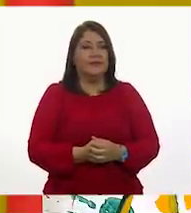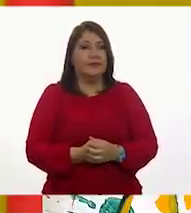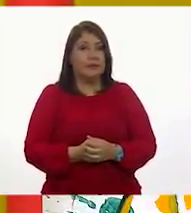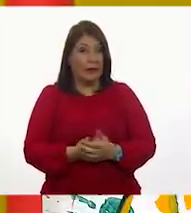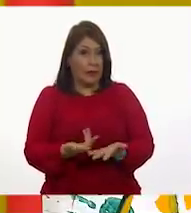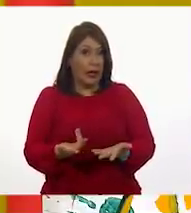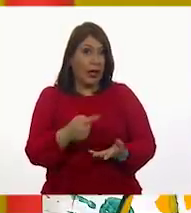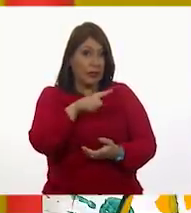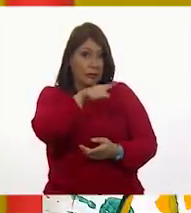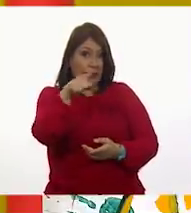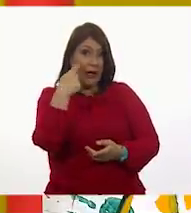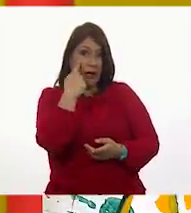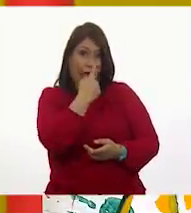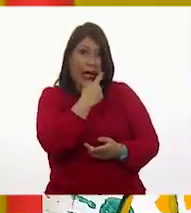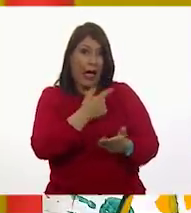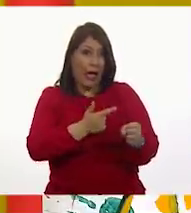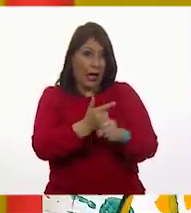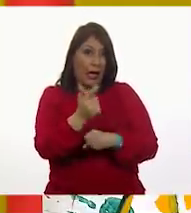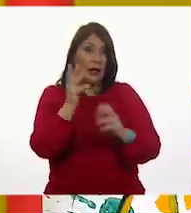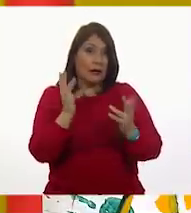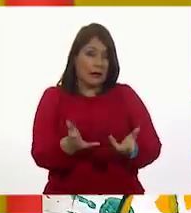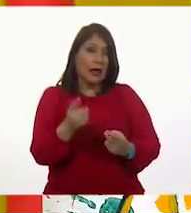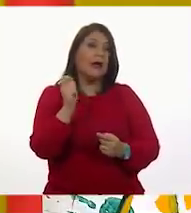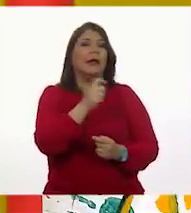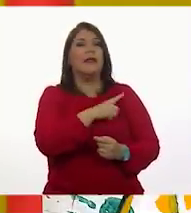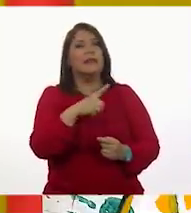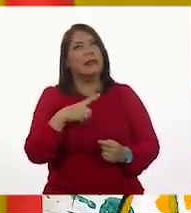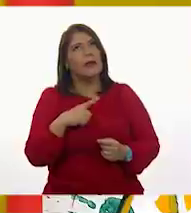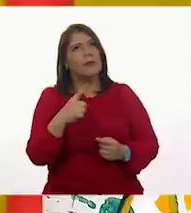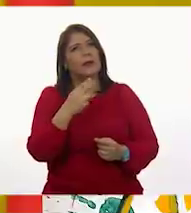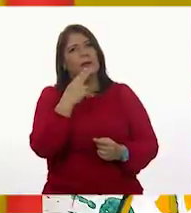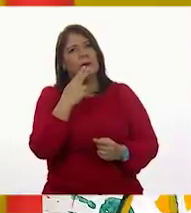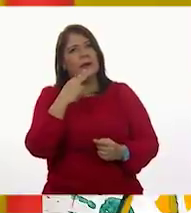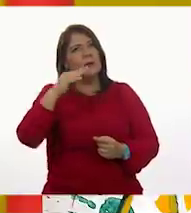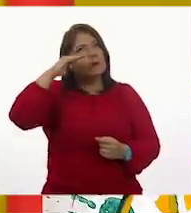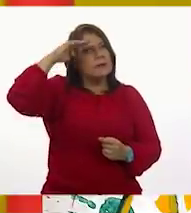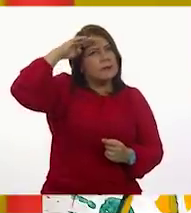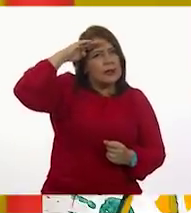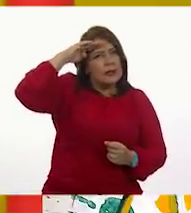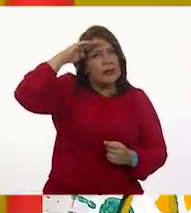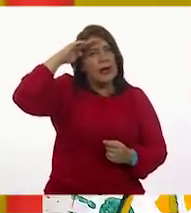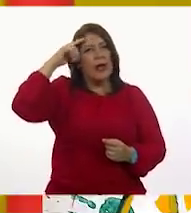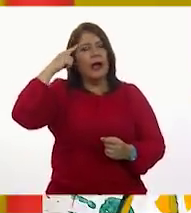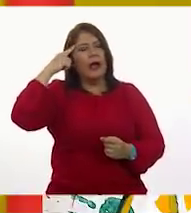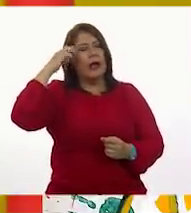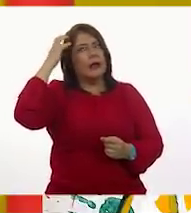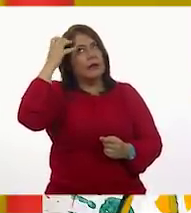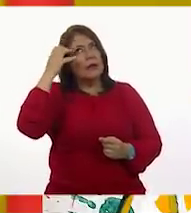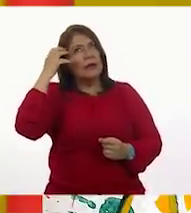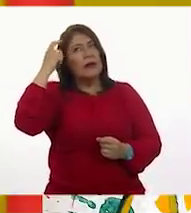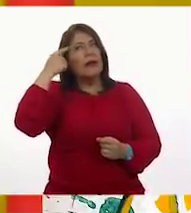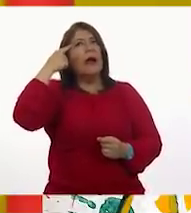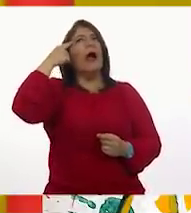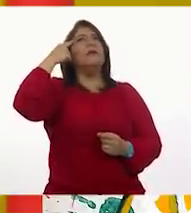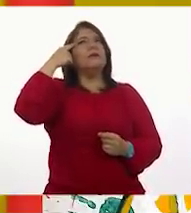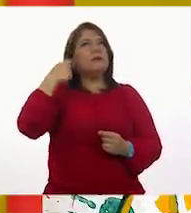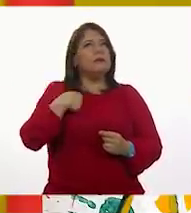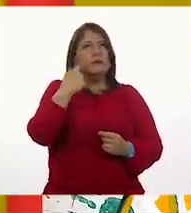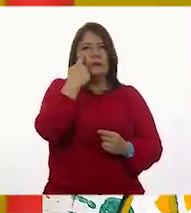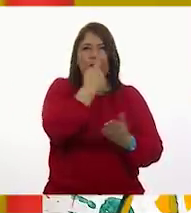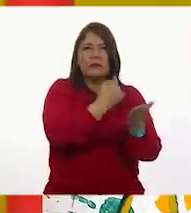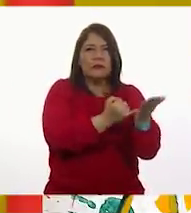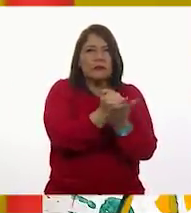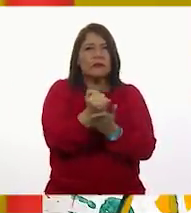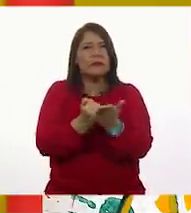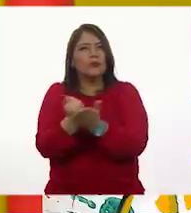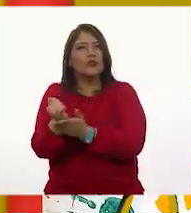¿Se dan cuenta ustedes cómo utilizando nuestro pensamiento reflexionamos sobre las posibles decisiones que tomemos?